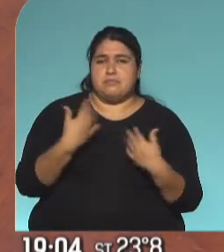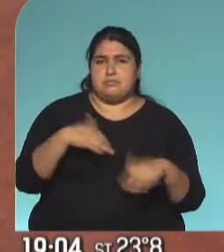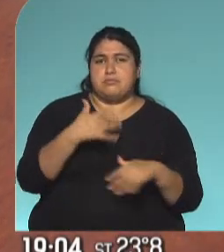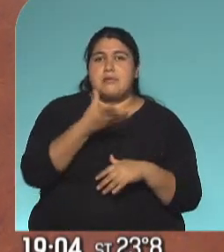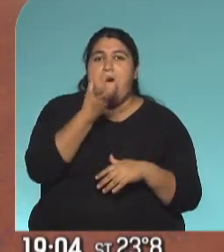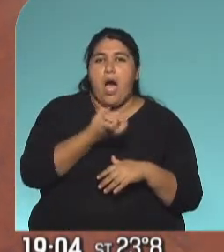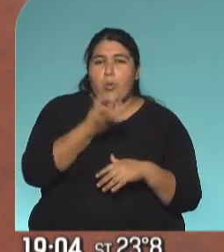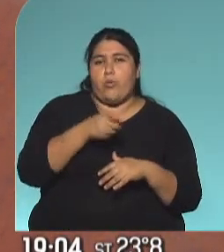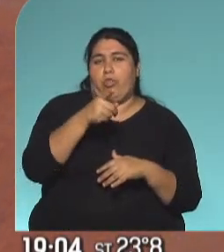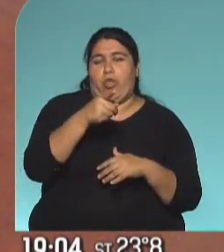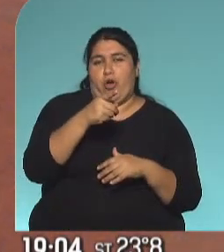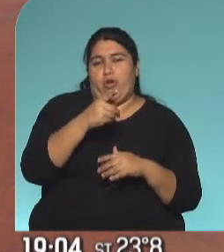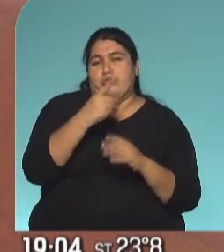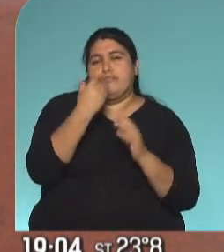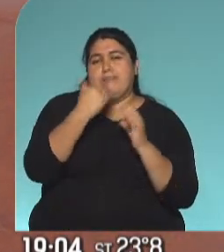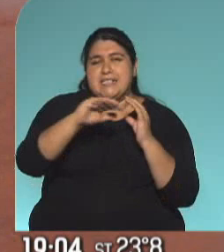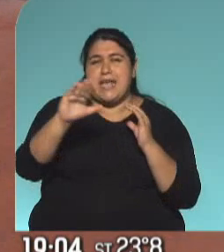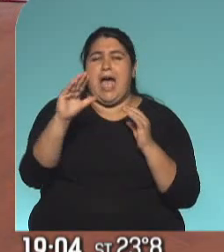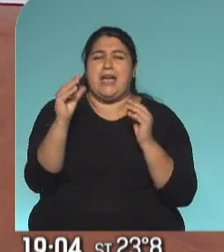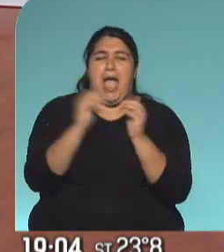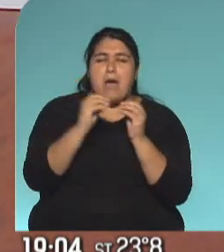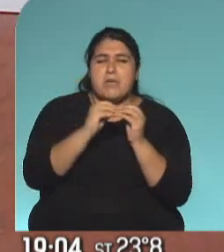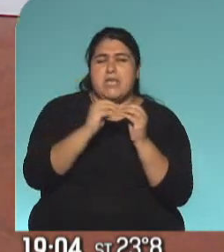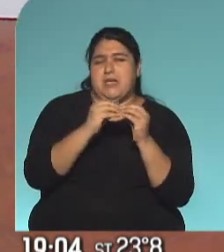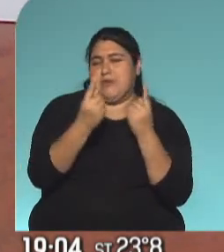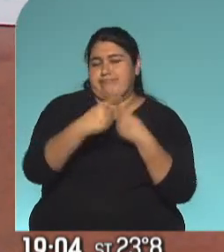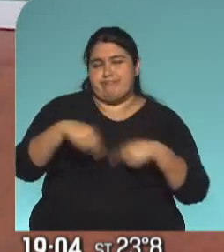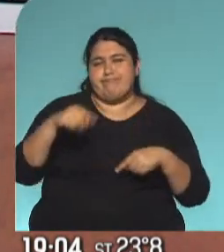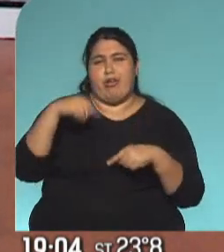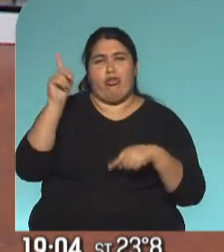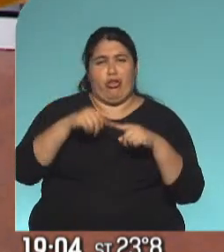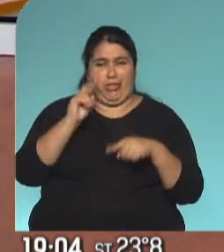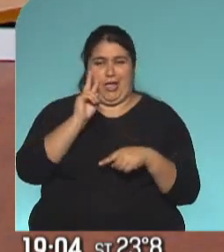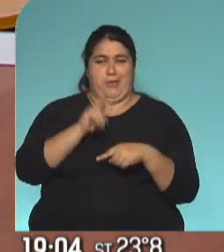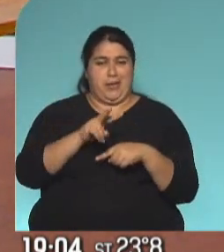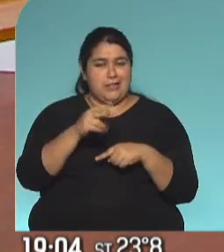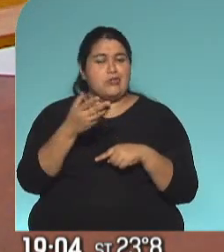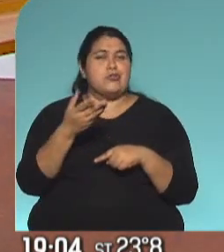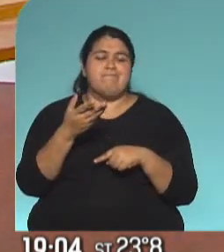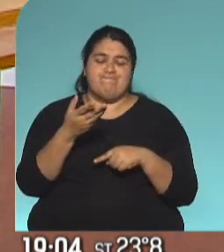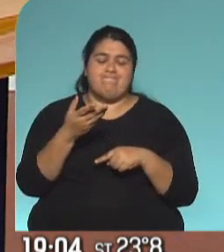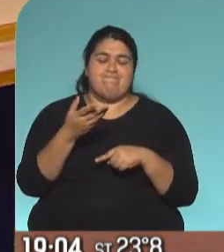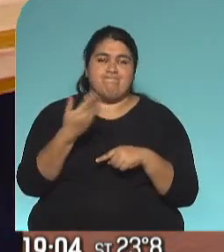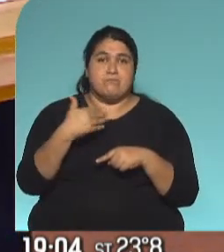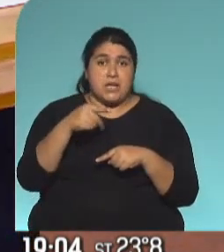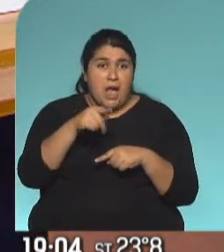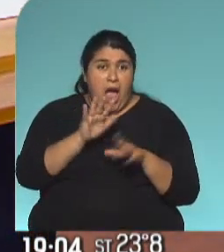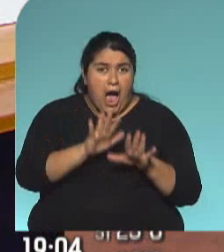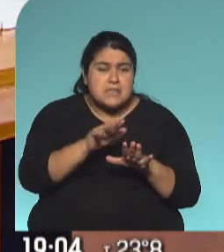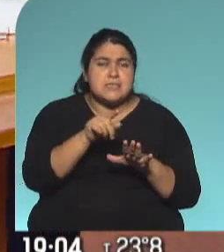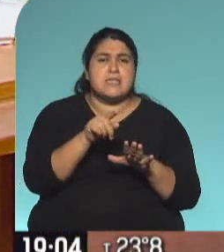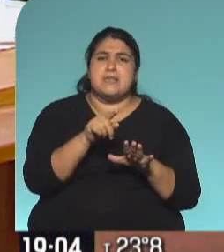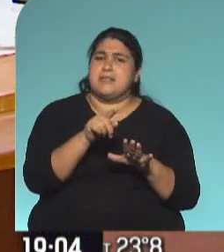Son durísimos estos audios, los mensajes de las amigas que estuvimos viendo durante estas últimas horas y la verdad que no es la idea para